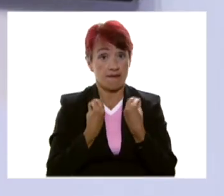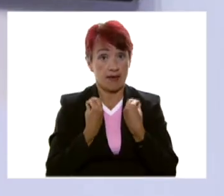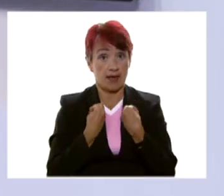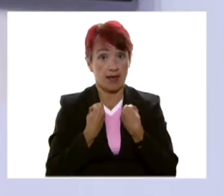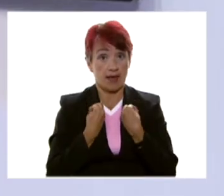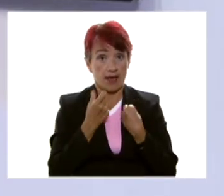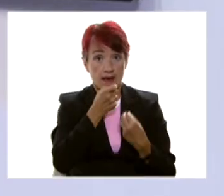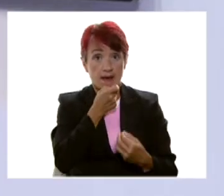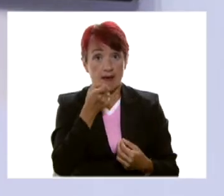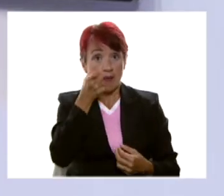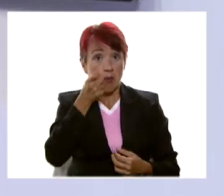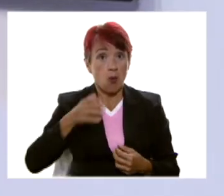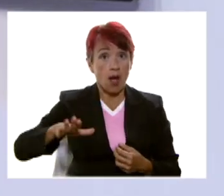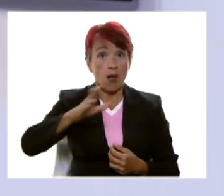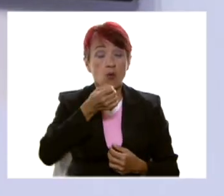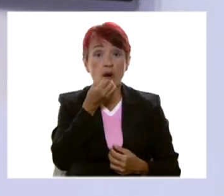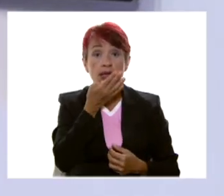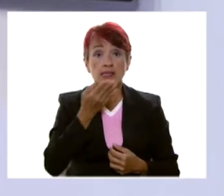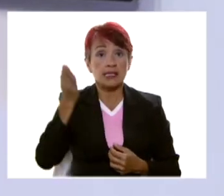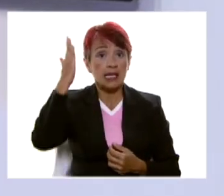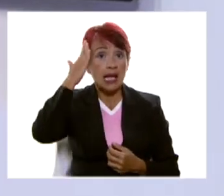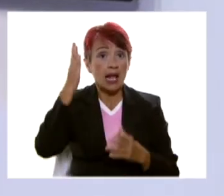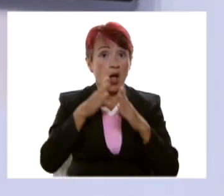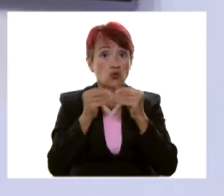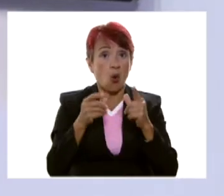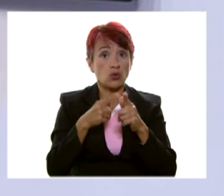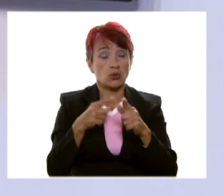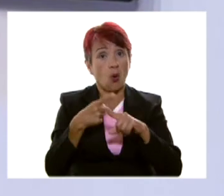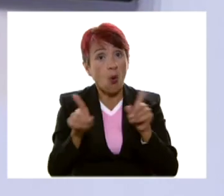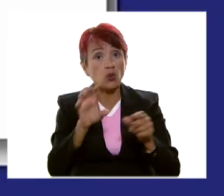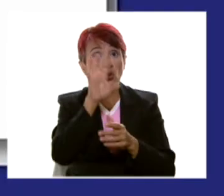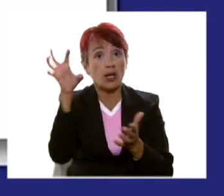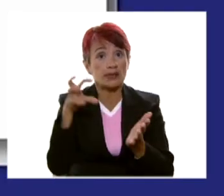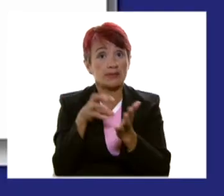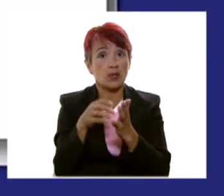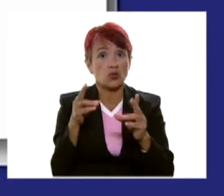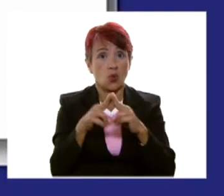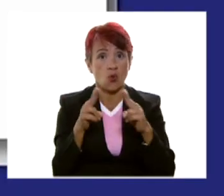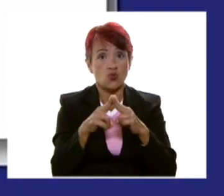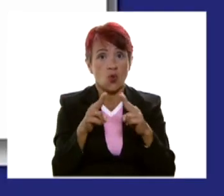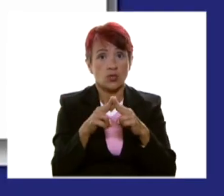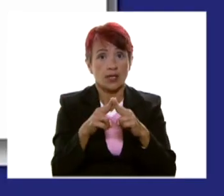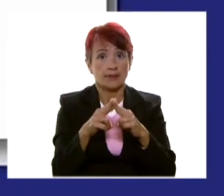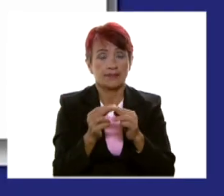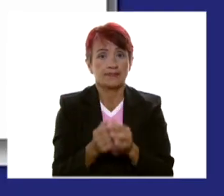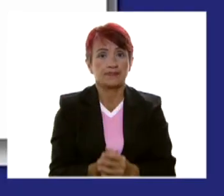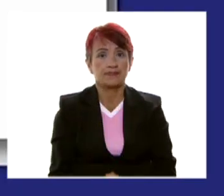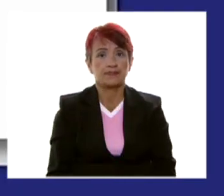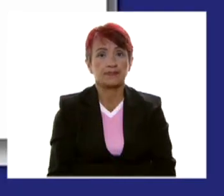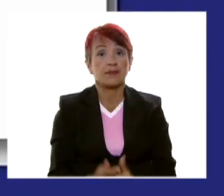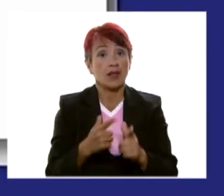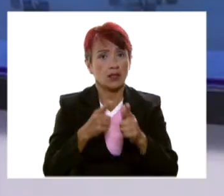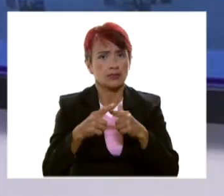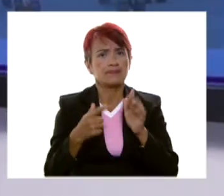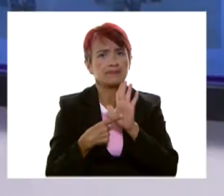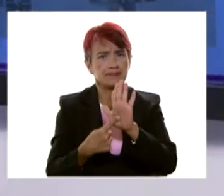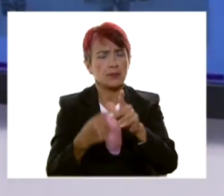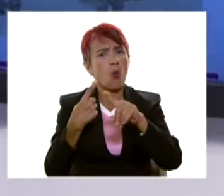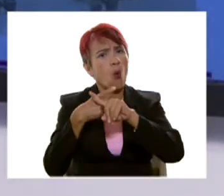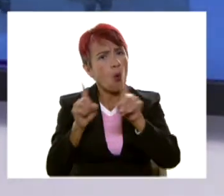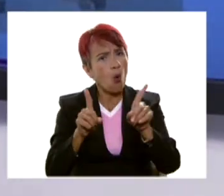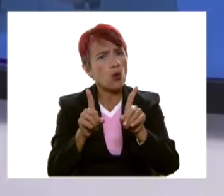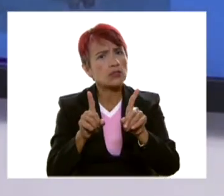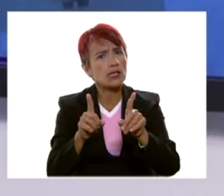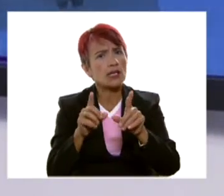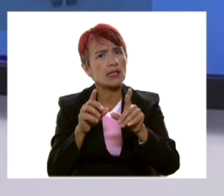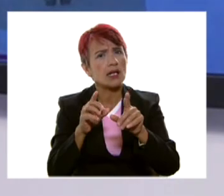estas poblaciones indígenas y que también es importante que en otros estados se conozca y se reconozca. Aquí tenemos otra imagen de lo que